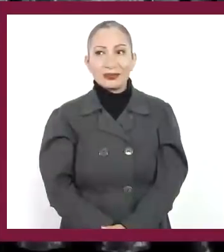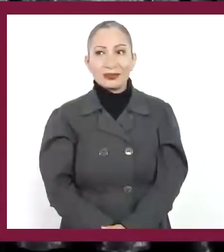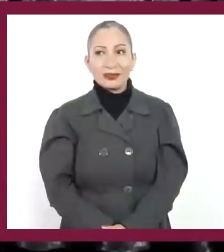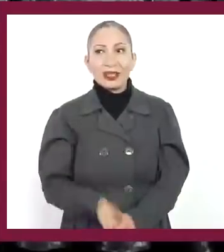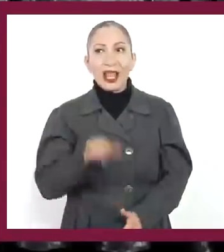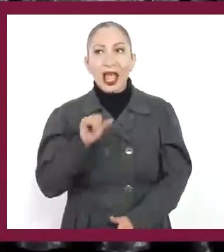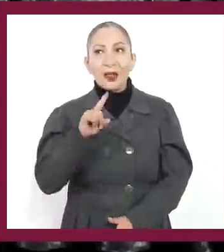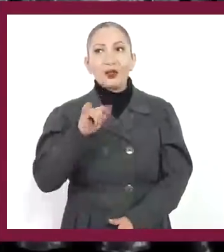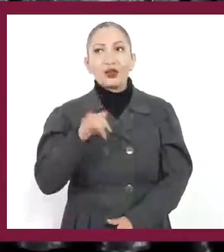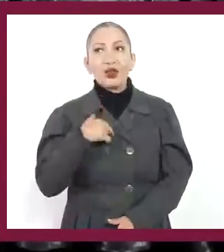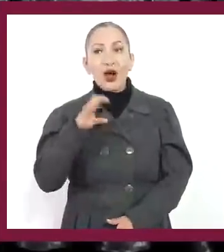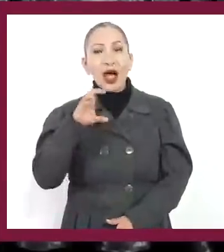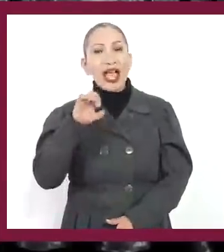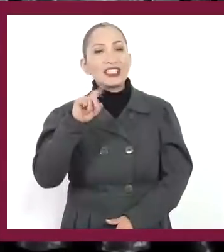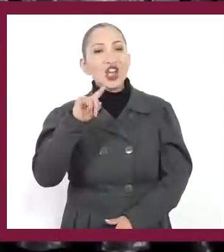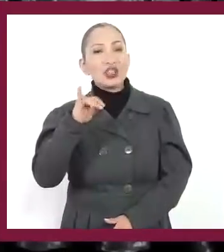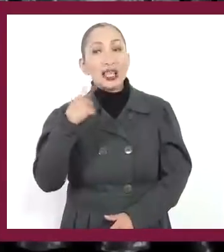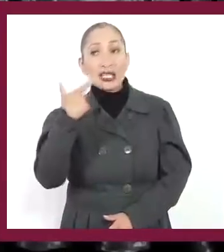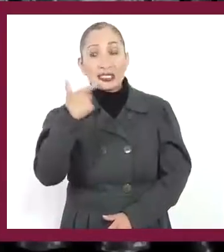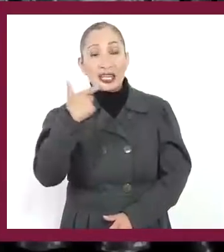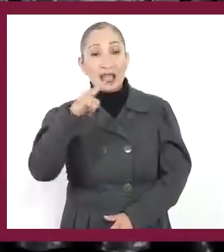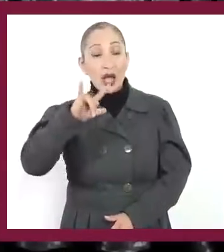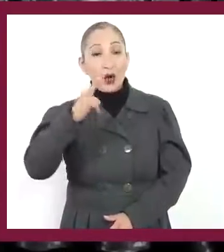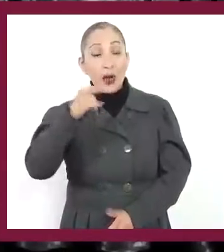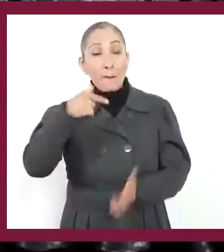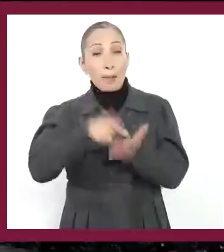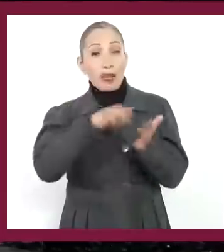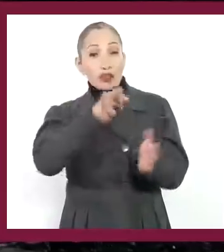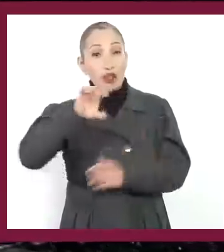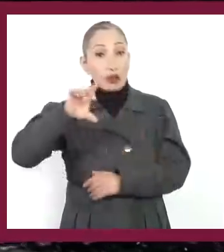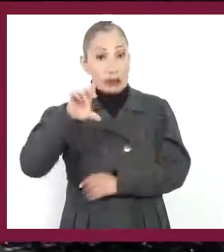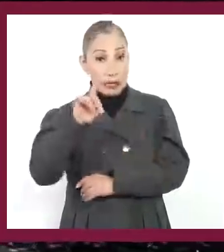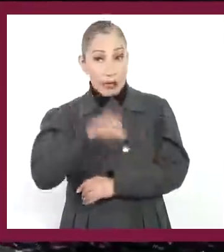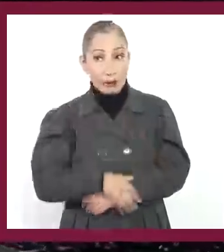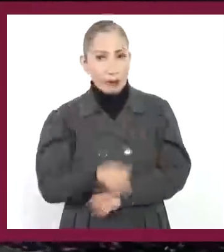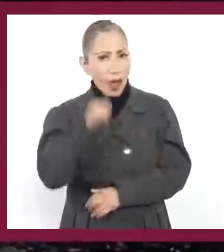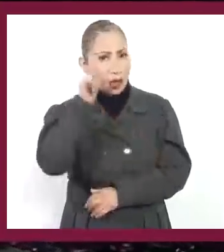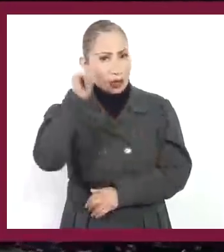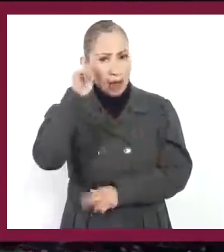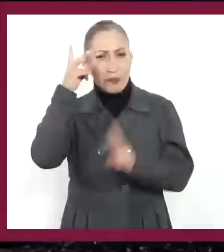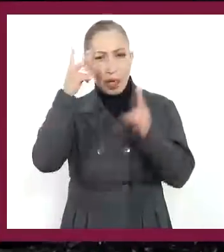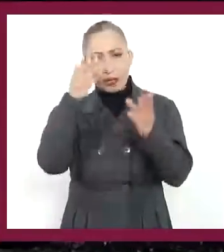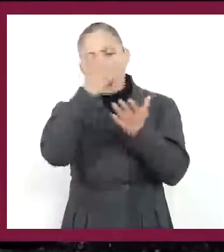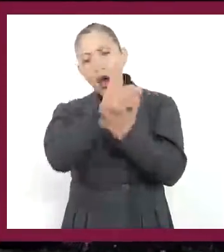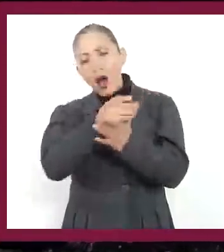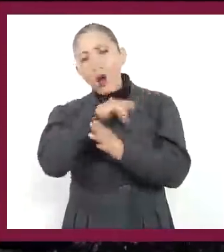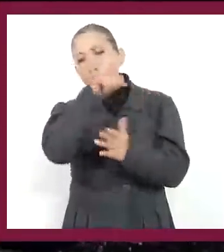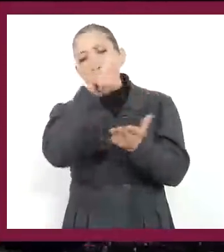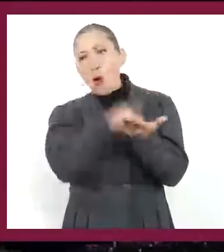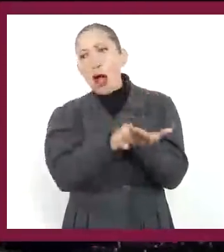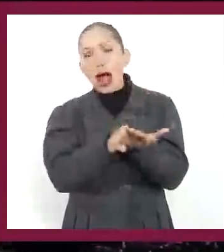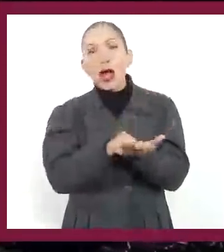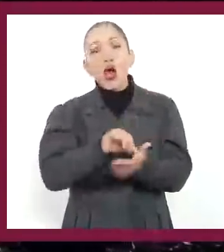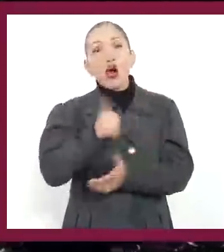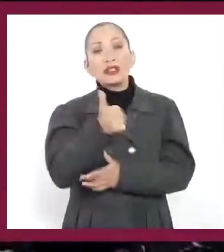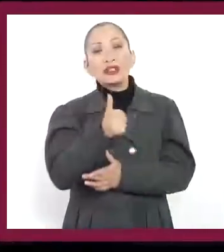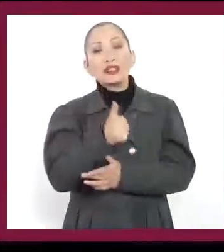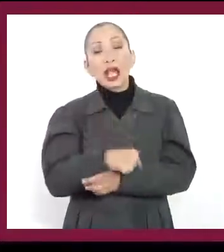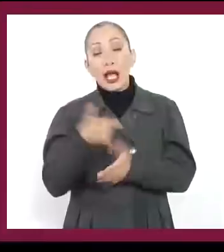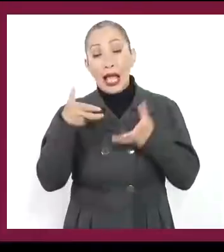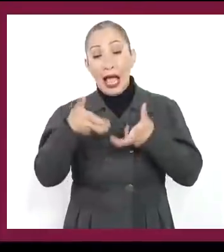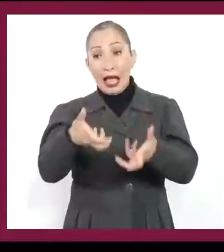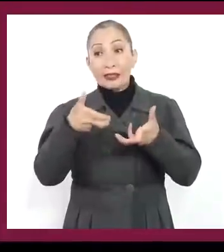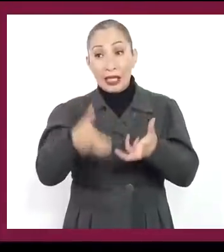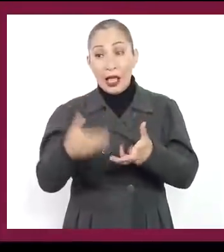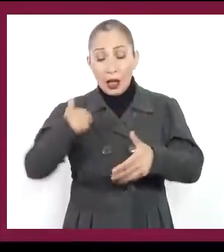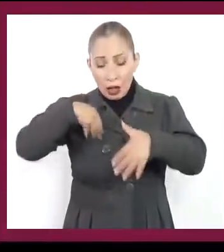Edimburgo, Escocia, 7 de julio de 1930. Ayer visitamos el número 11 de Piccadilly Place. En la